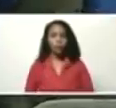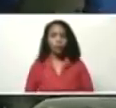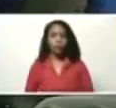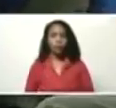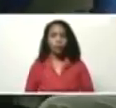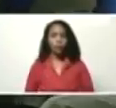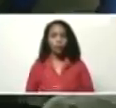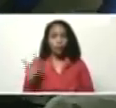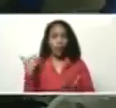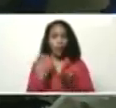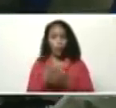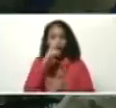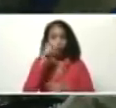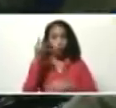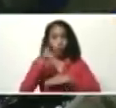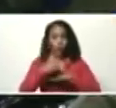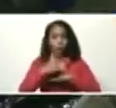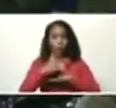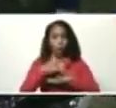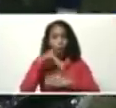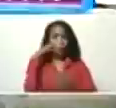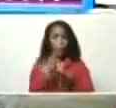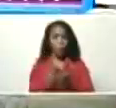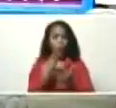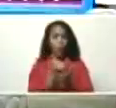Estos años que nos ha tocado la prueba.